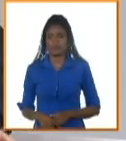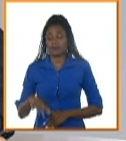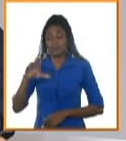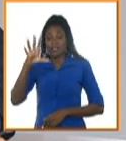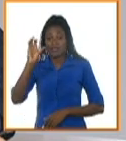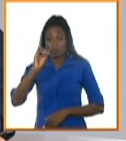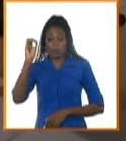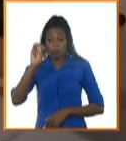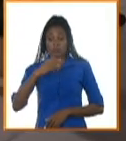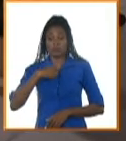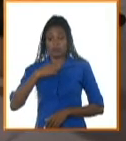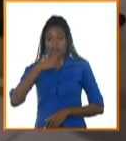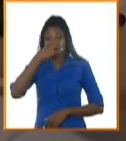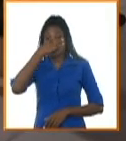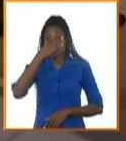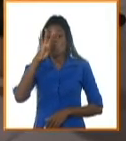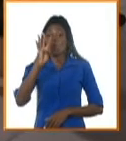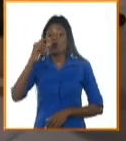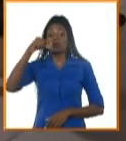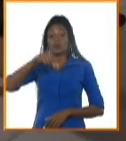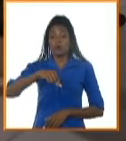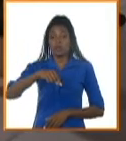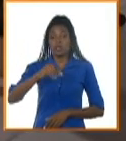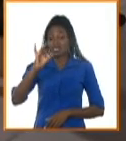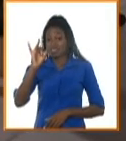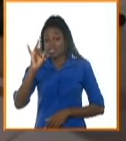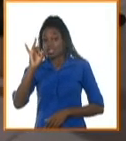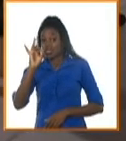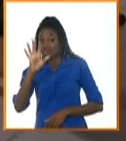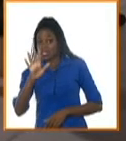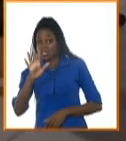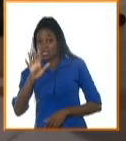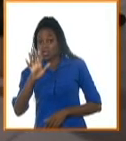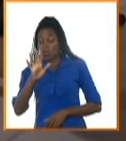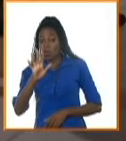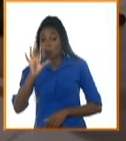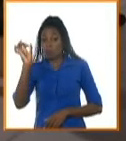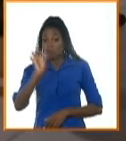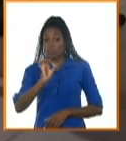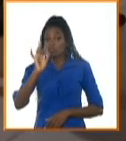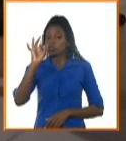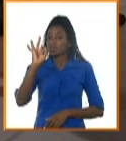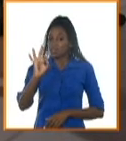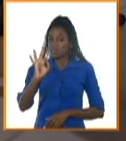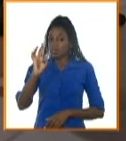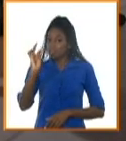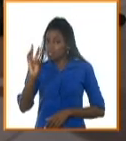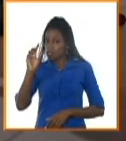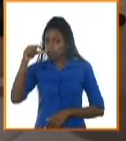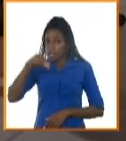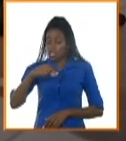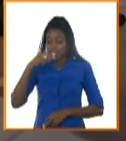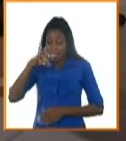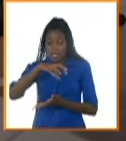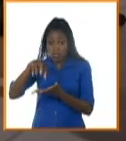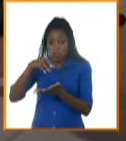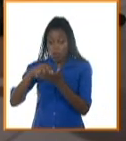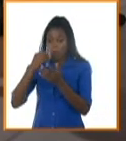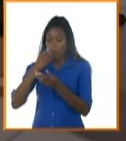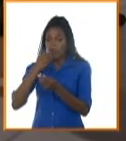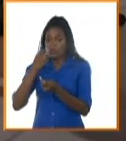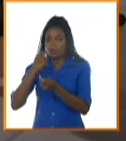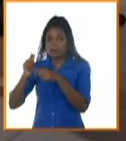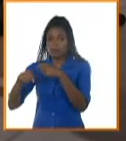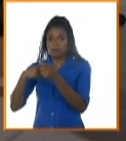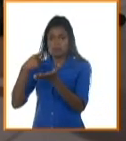tiene cobertura cuatrog y el 75 tiene cobertura tres desde estos lugares se puede hacer transferencias ya no solo